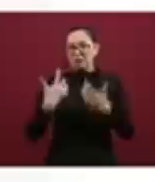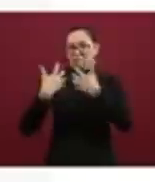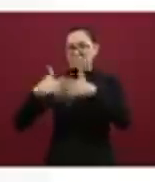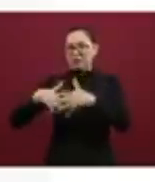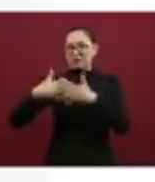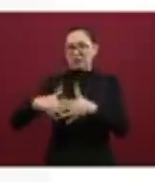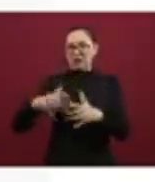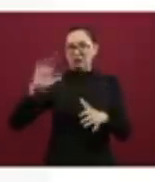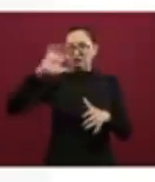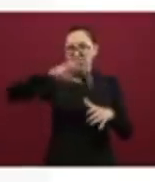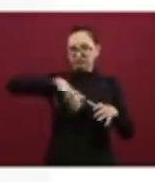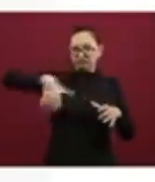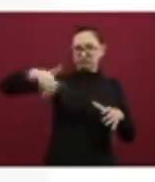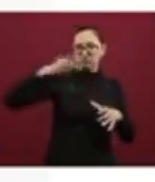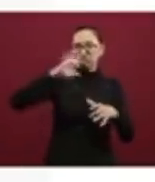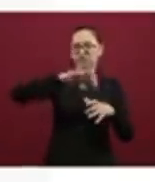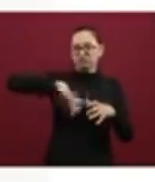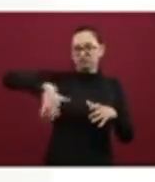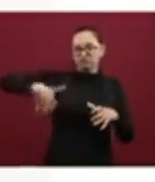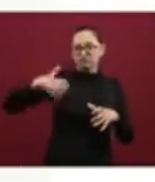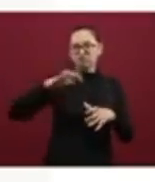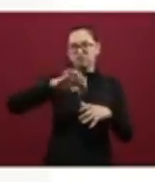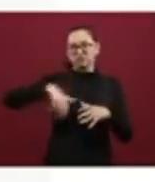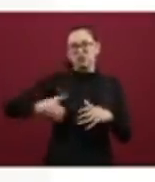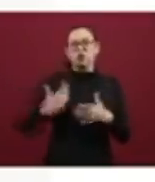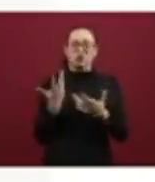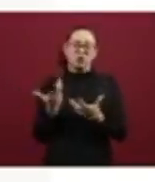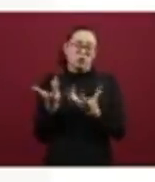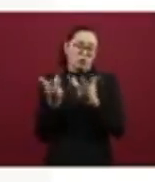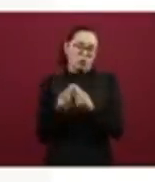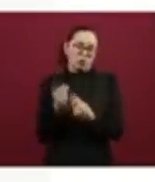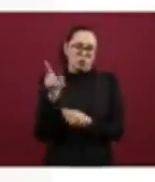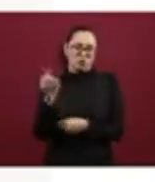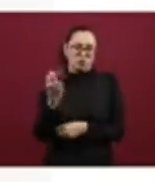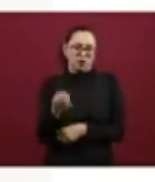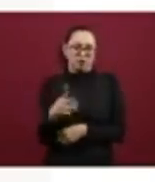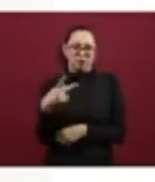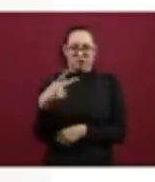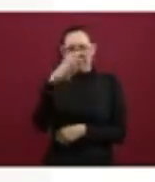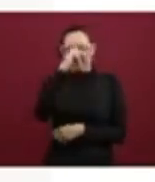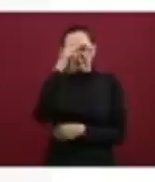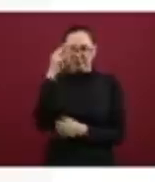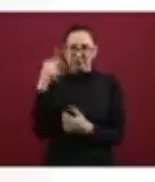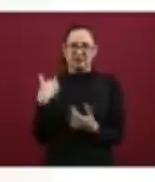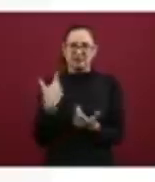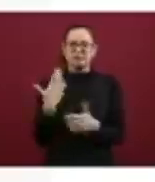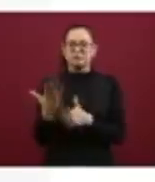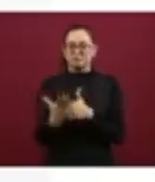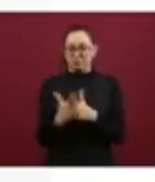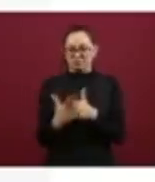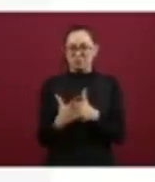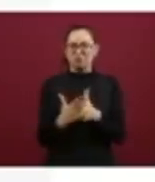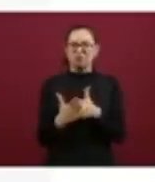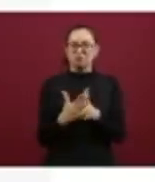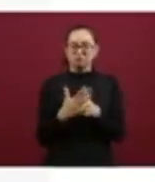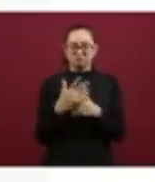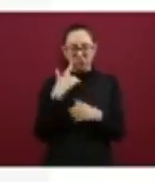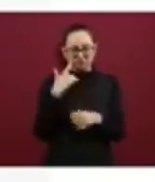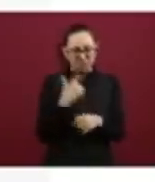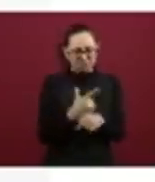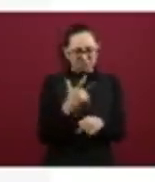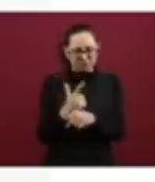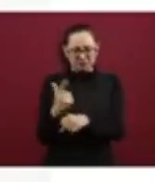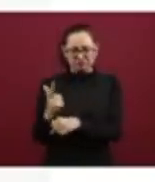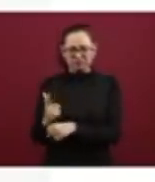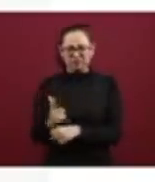desarrollo. Eso se está trabajando en coordinación con la Fiscalía del Estado de Nayarit y pronto tendremos algunos resultados y anuncios